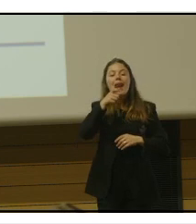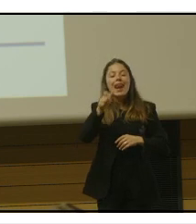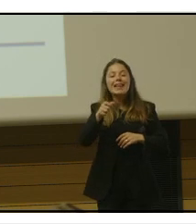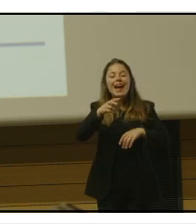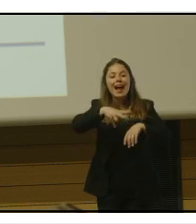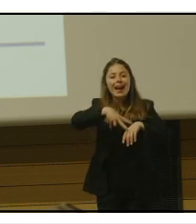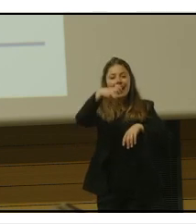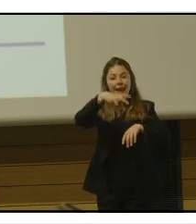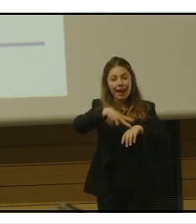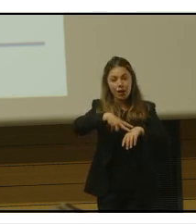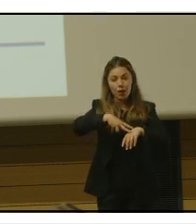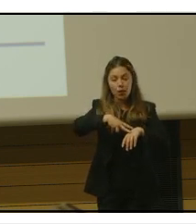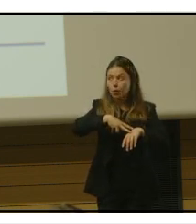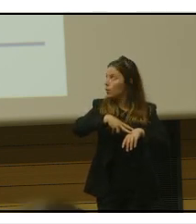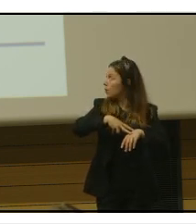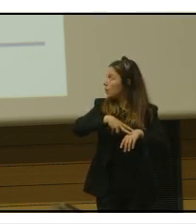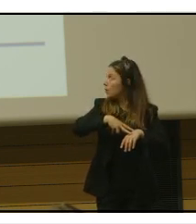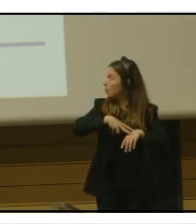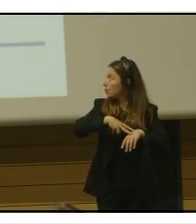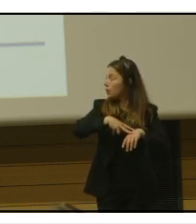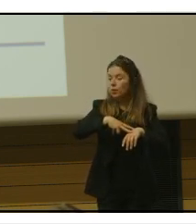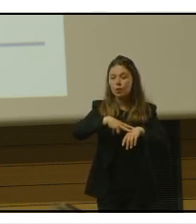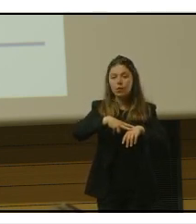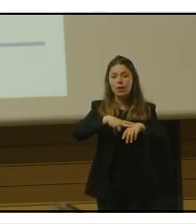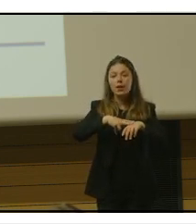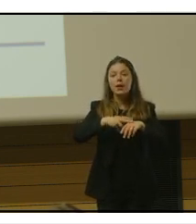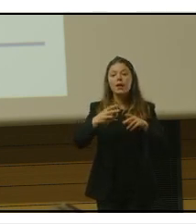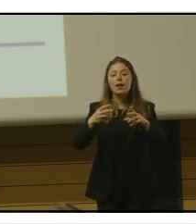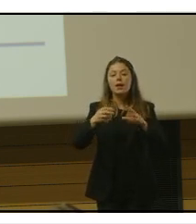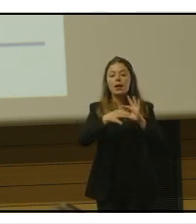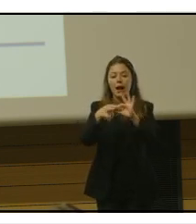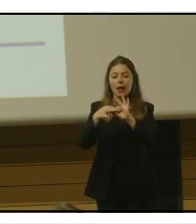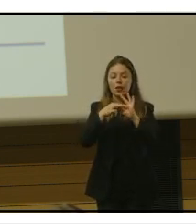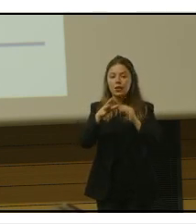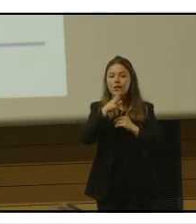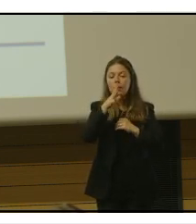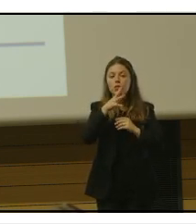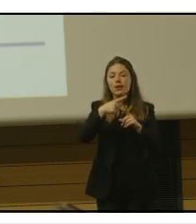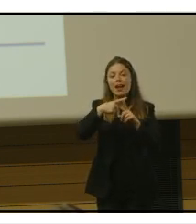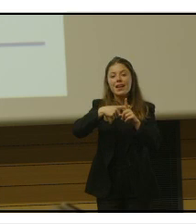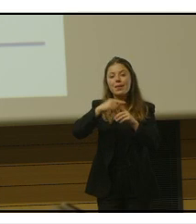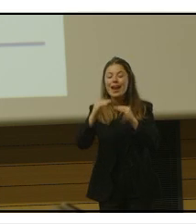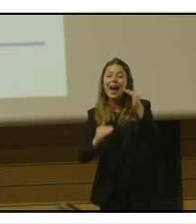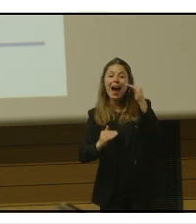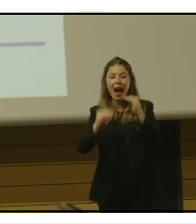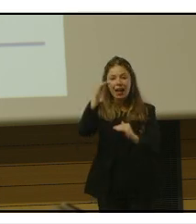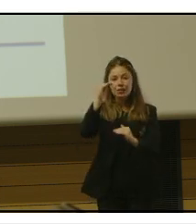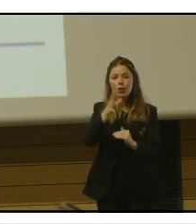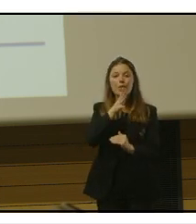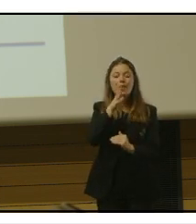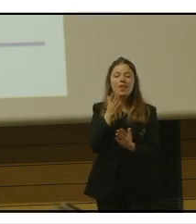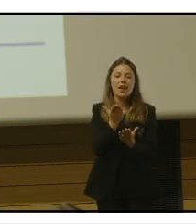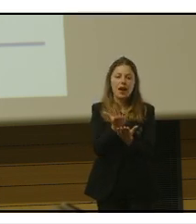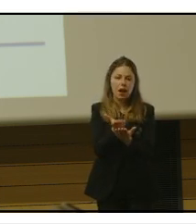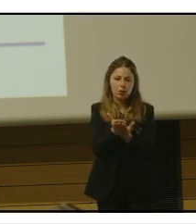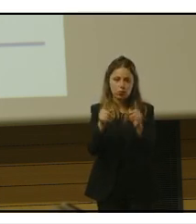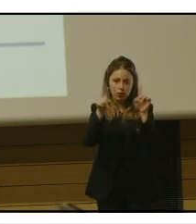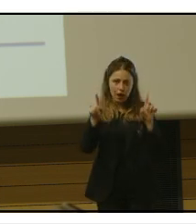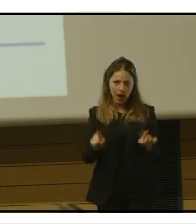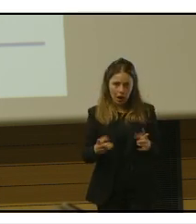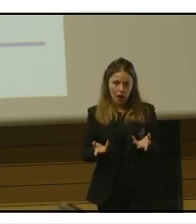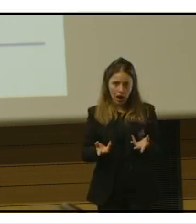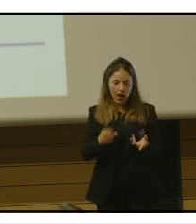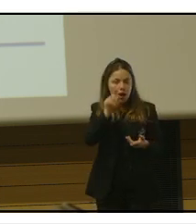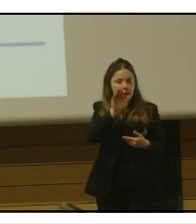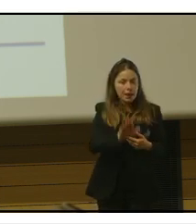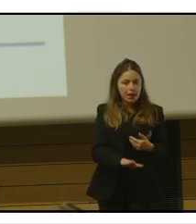aparecen el establecimiento de esas relaciones causales, ese nivel alto de evidencia causal. En los niños, la exposición a